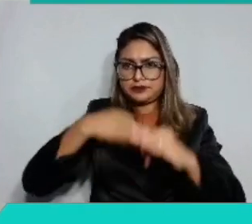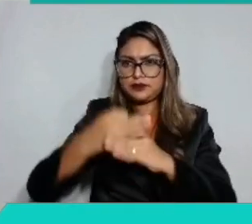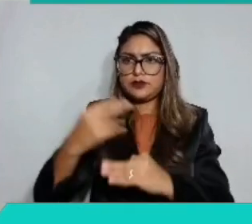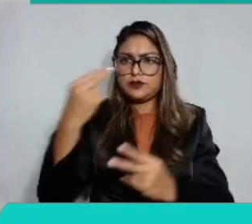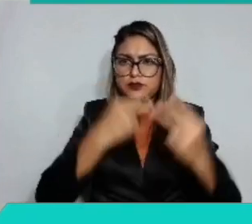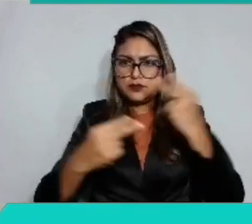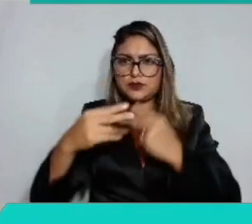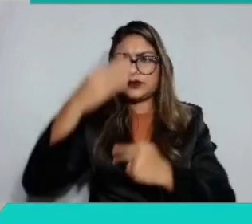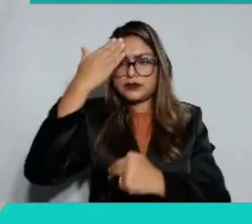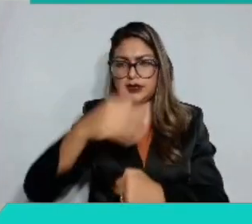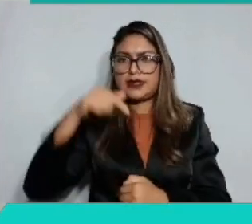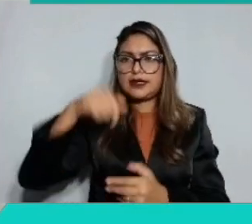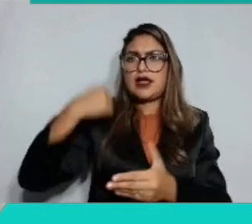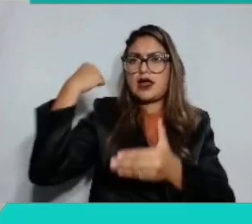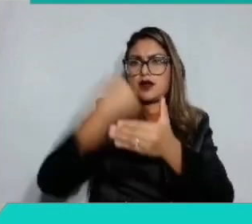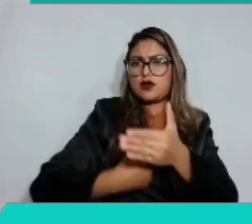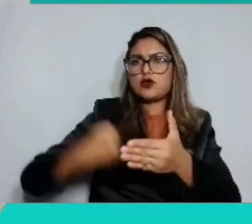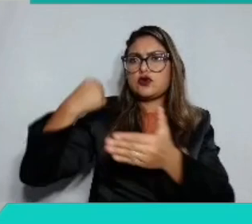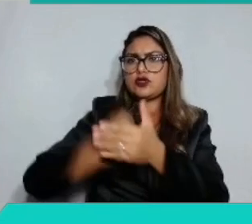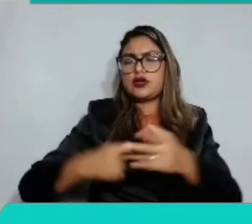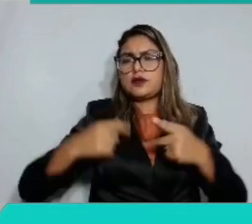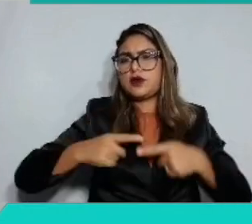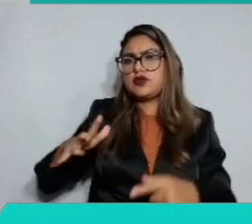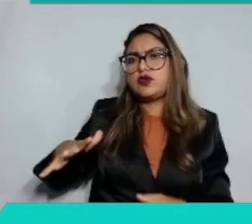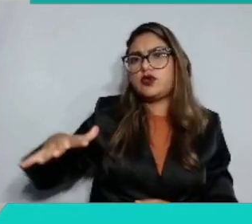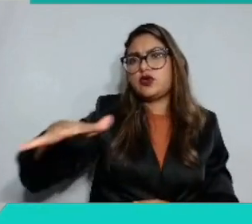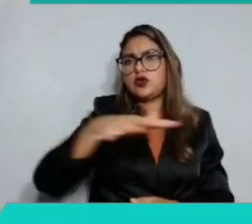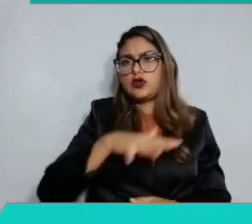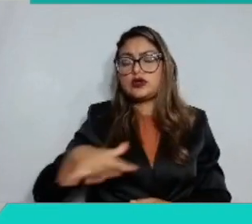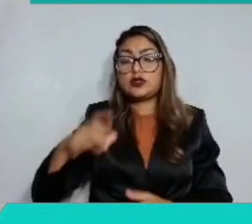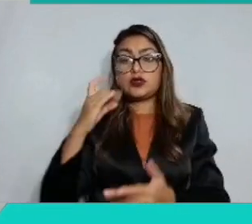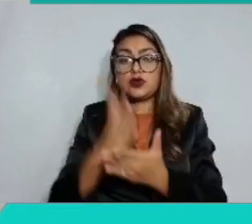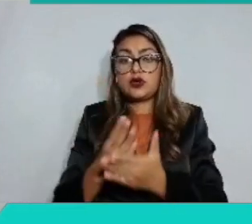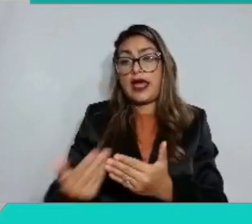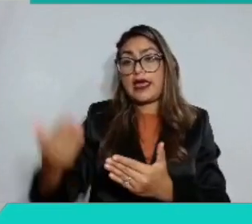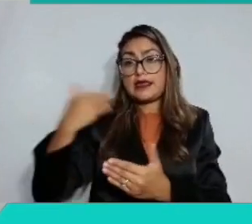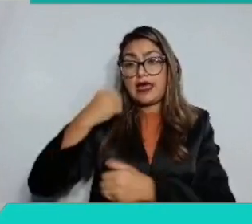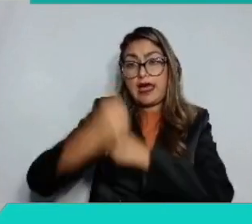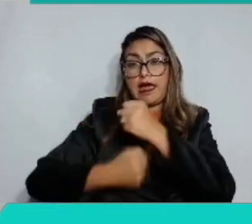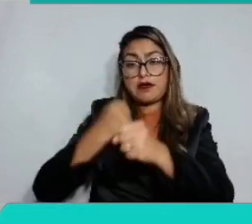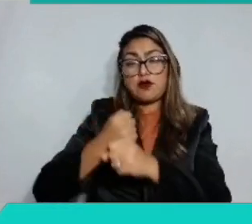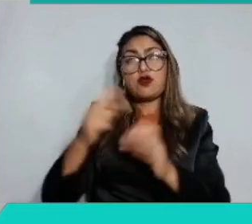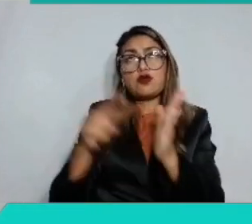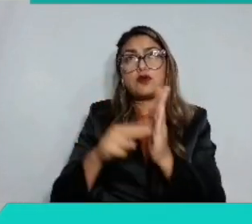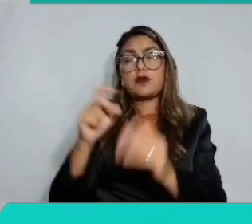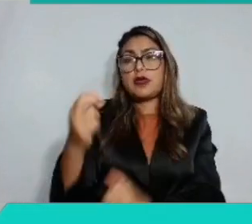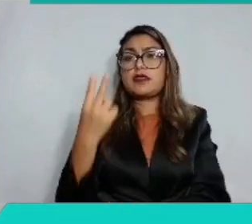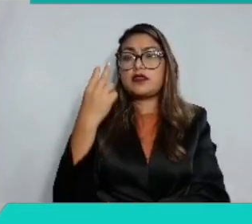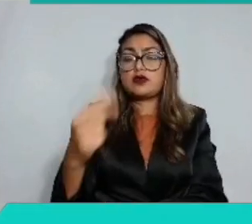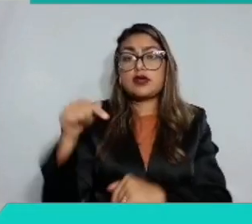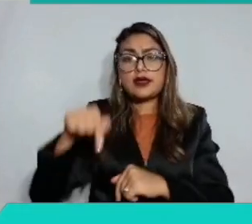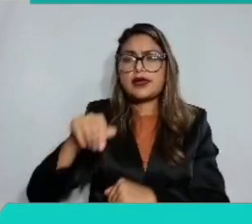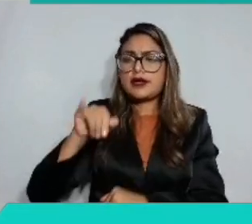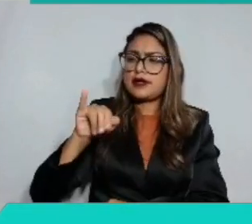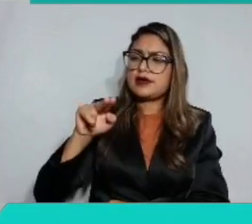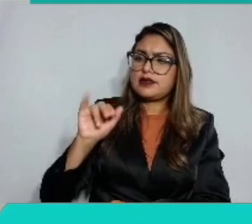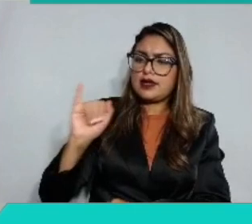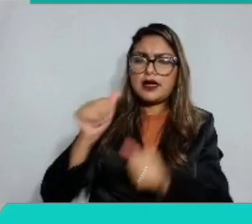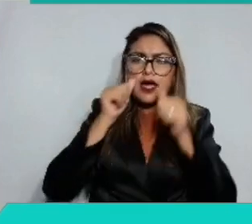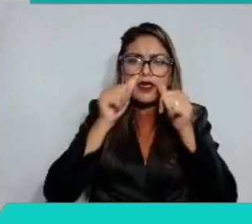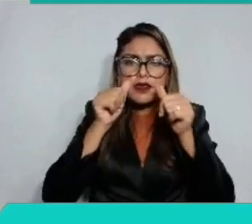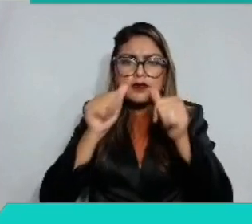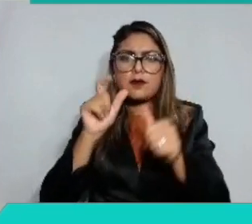ciudadanas solo en el año 2022 el inai Atendió más de 24.000 controversias